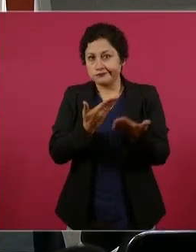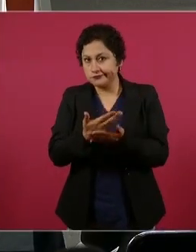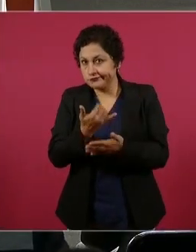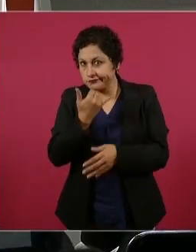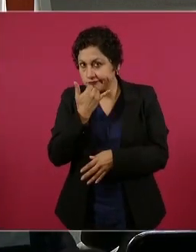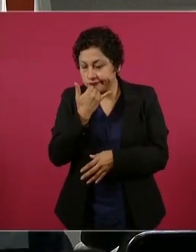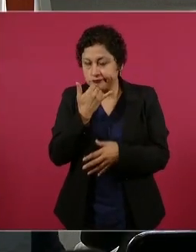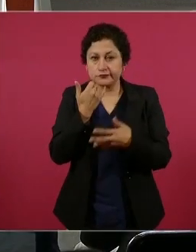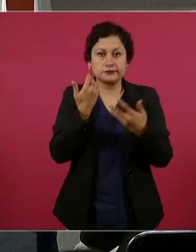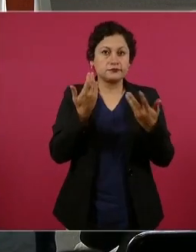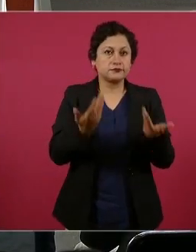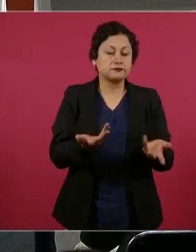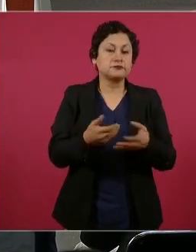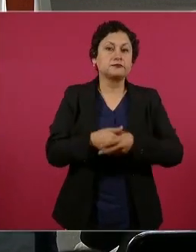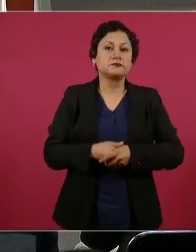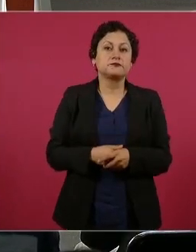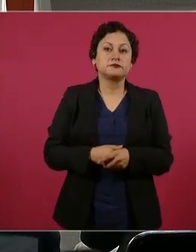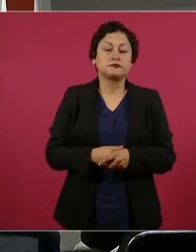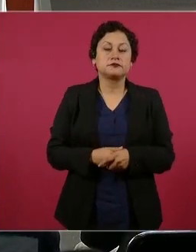Ahora,